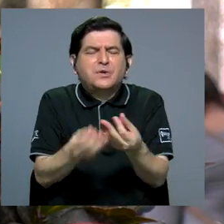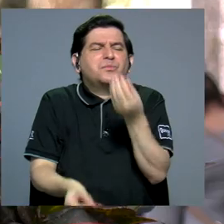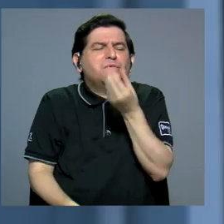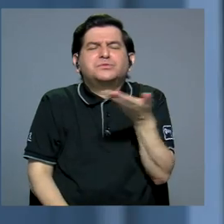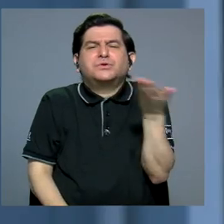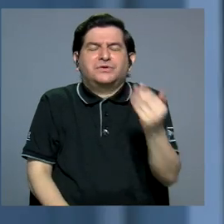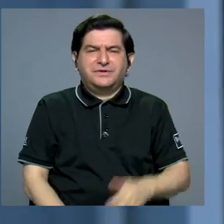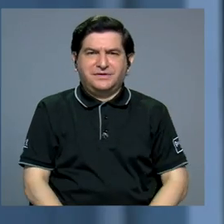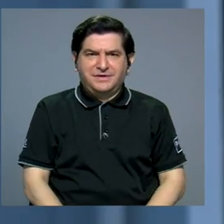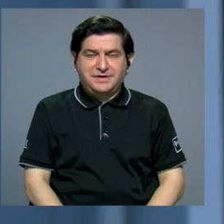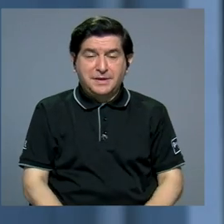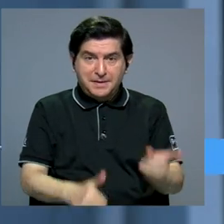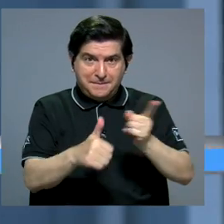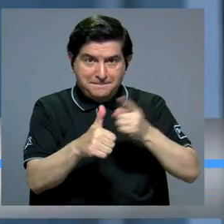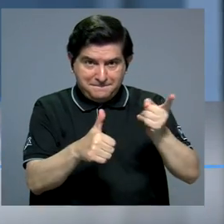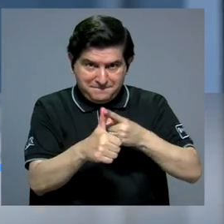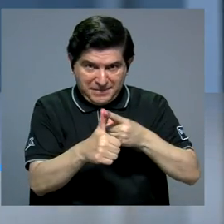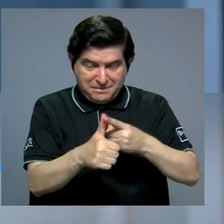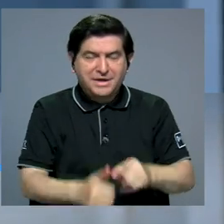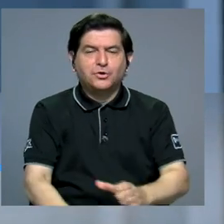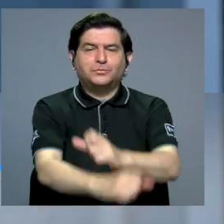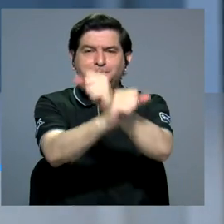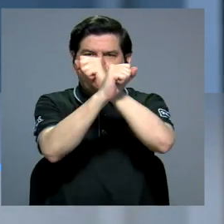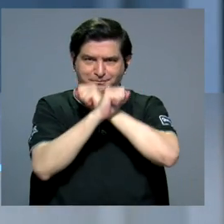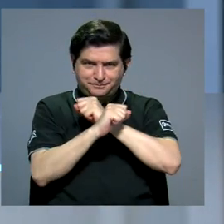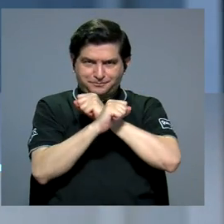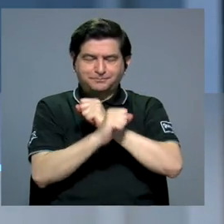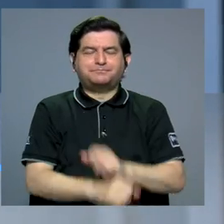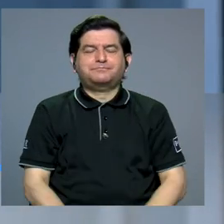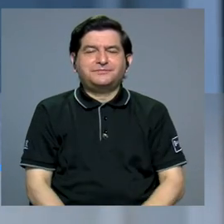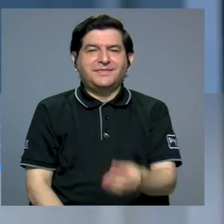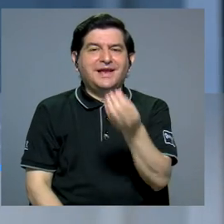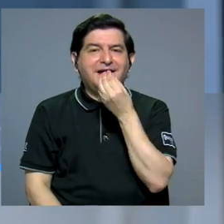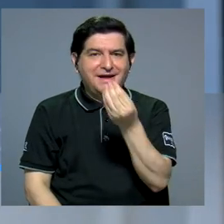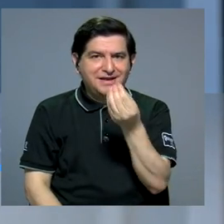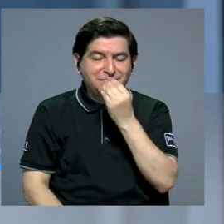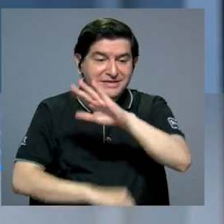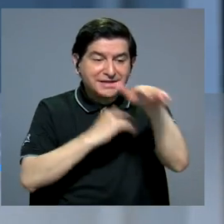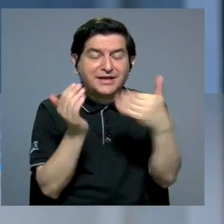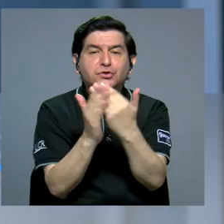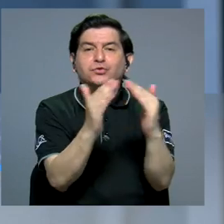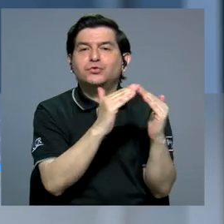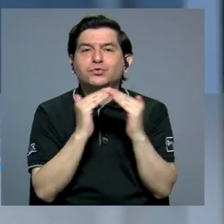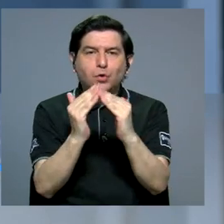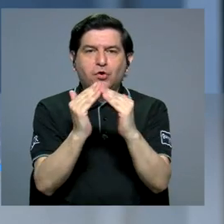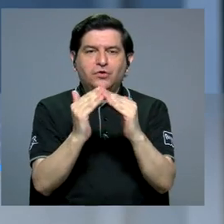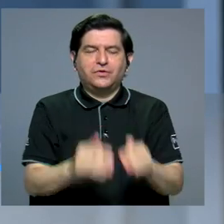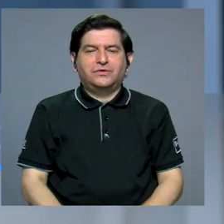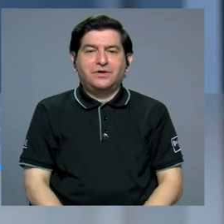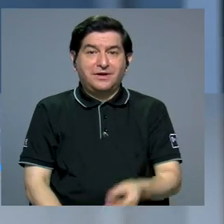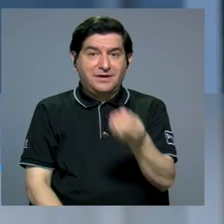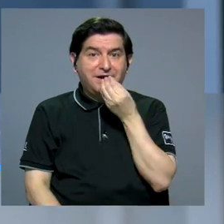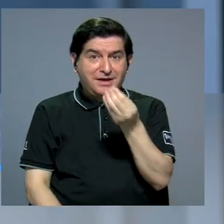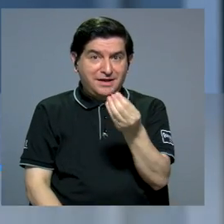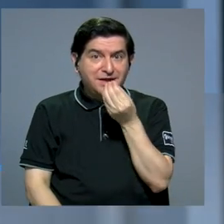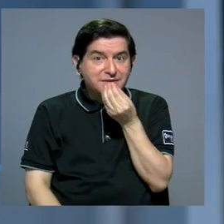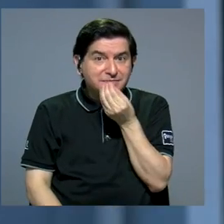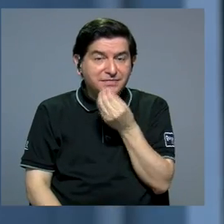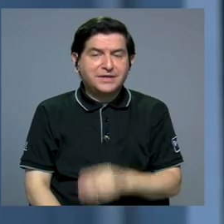producción de alimentos? Tenemos que aspirar primero a garantizar la alimentación de toda la población con